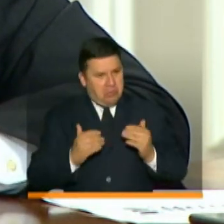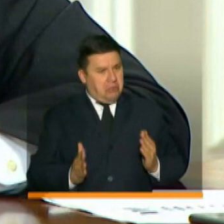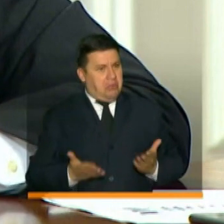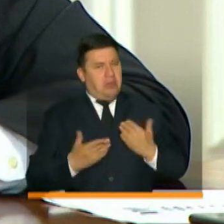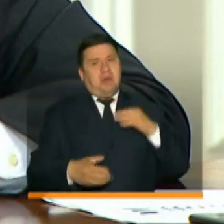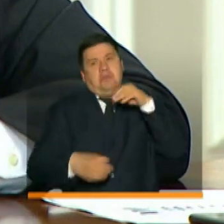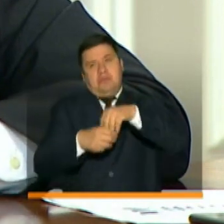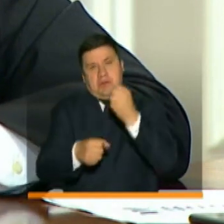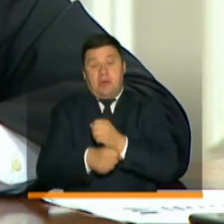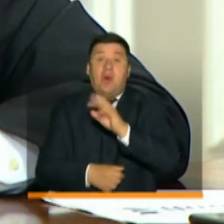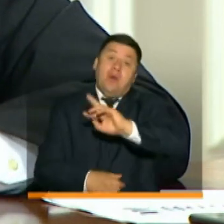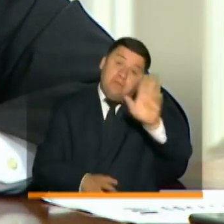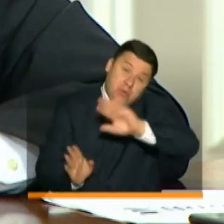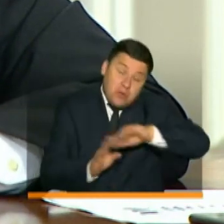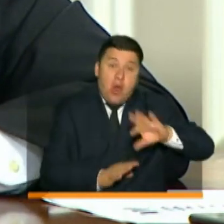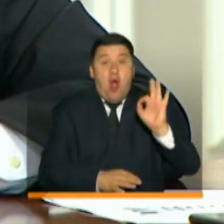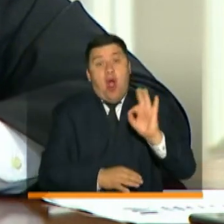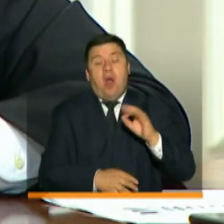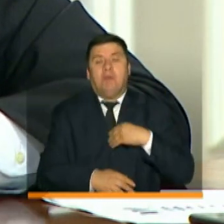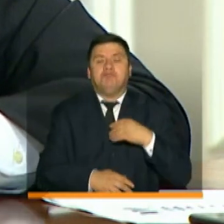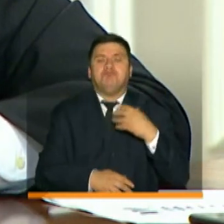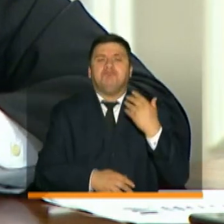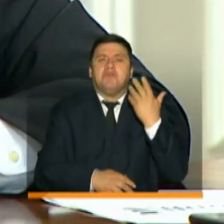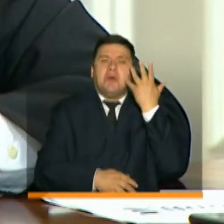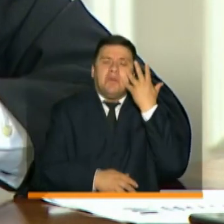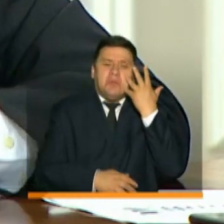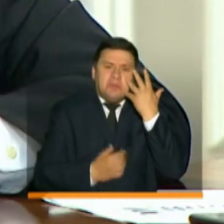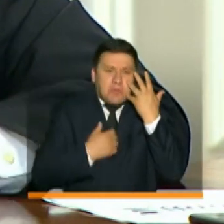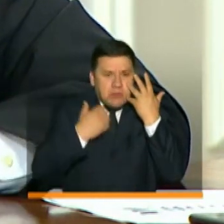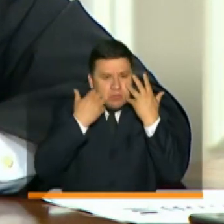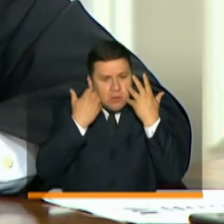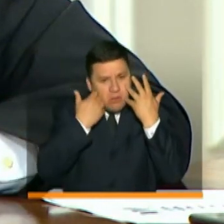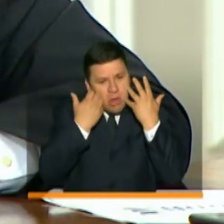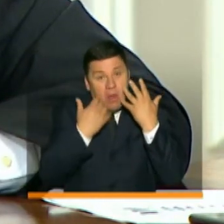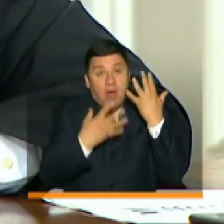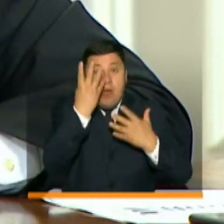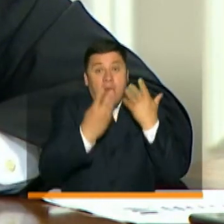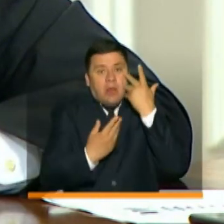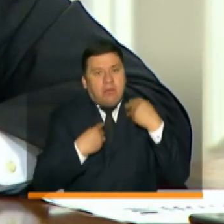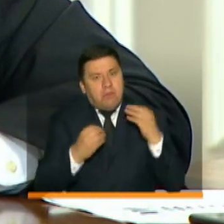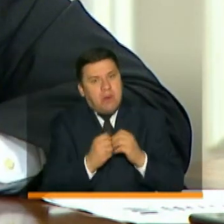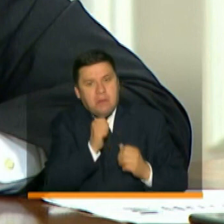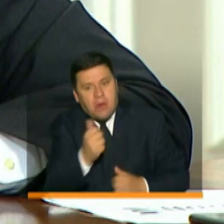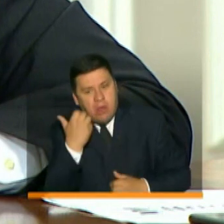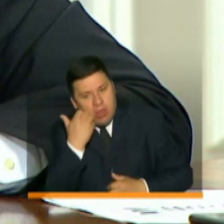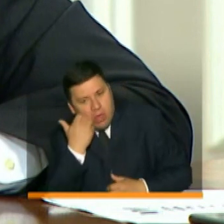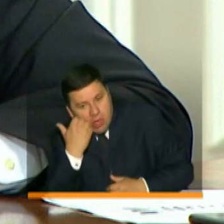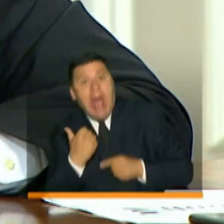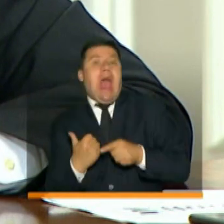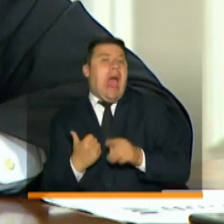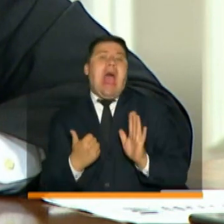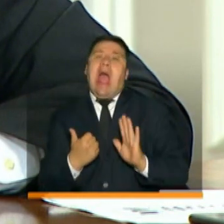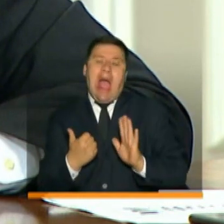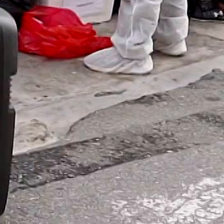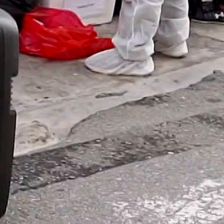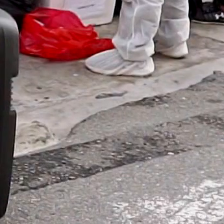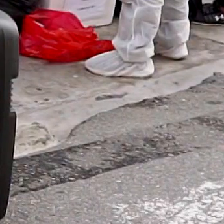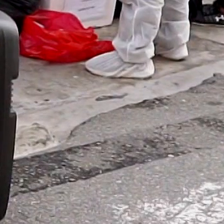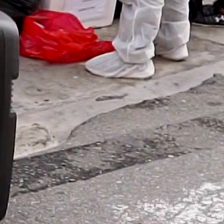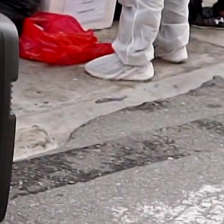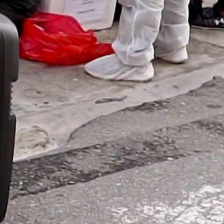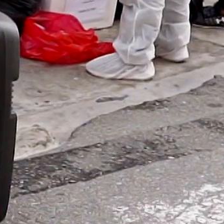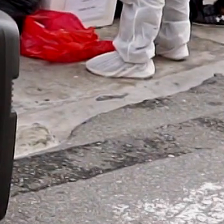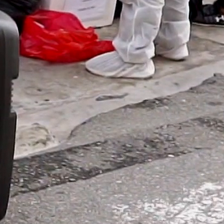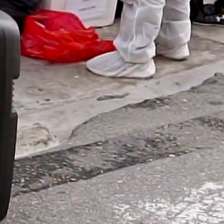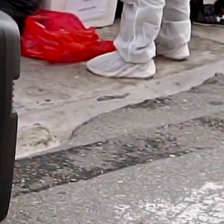si la persona no logra, después de pasado un periodo de 14 días de aislamiento, esa mejoría.